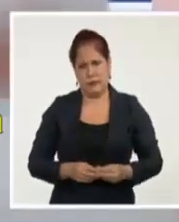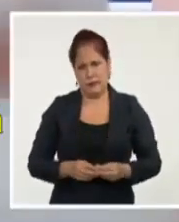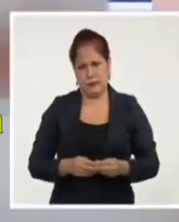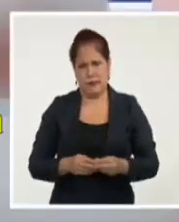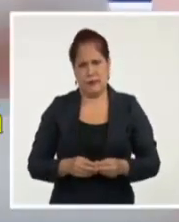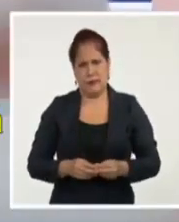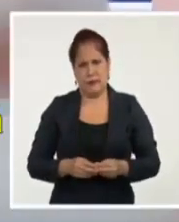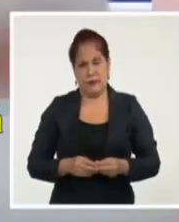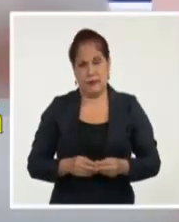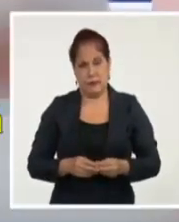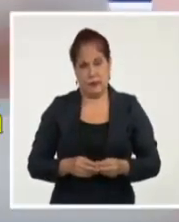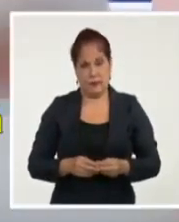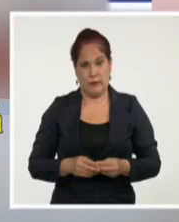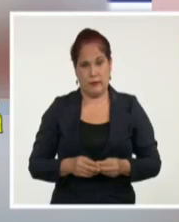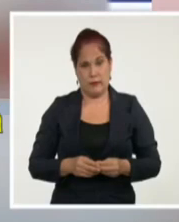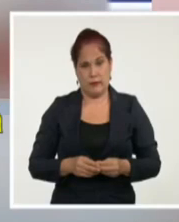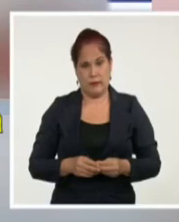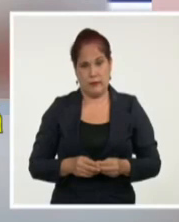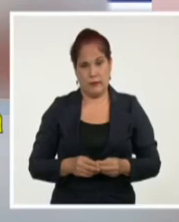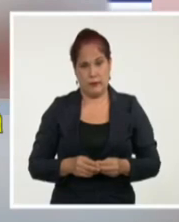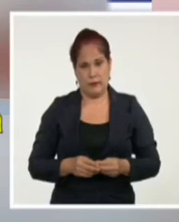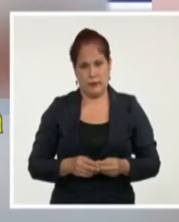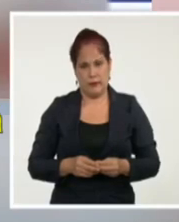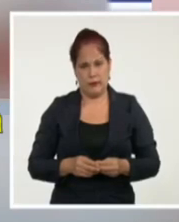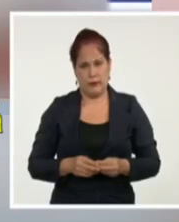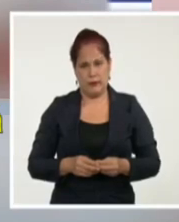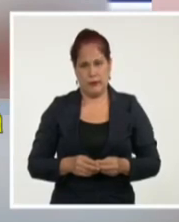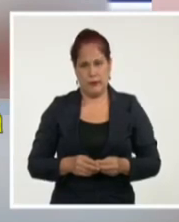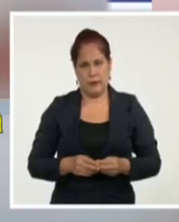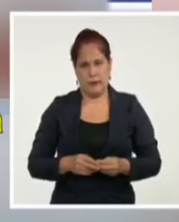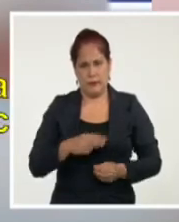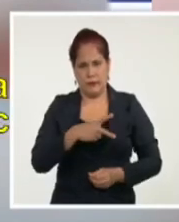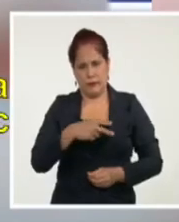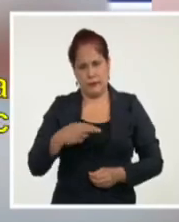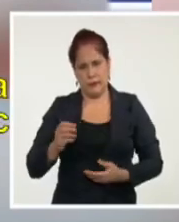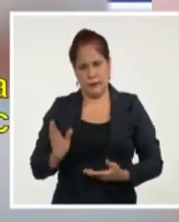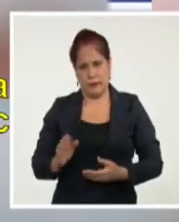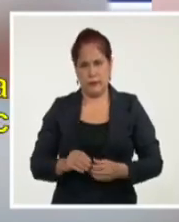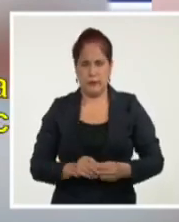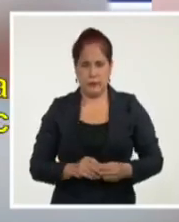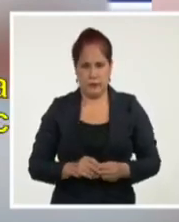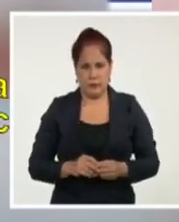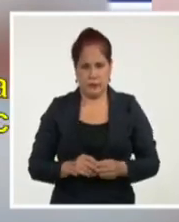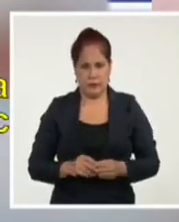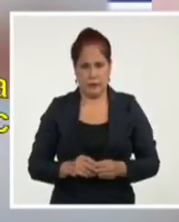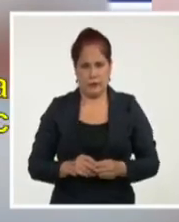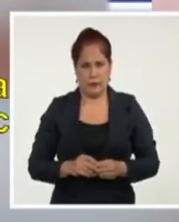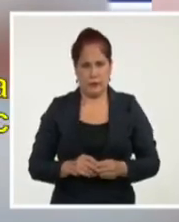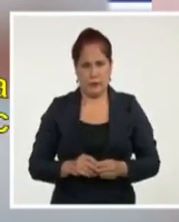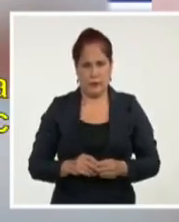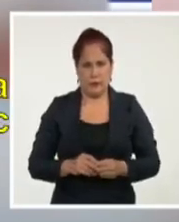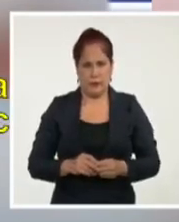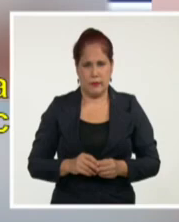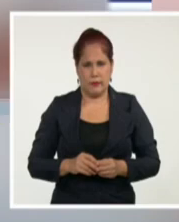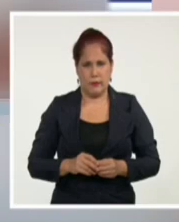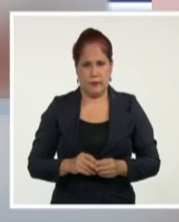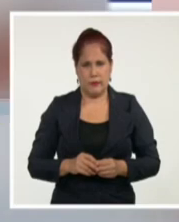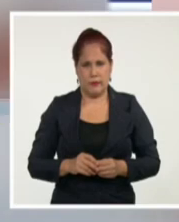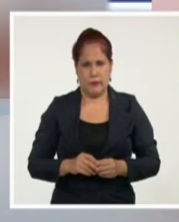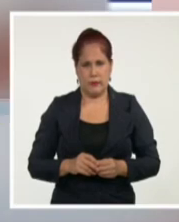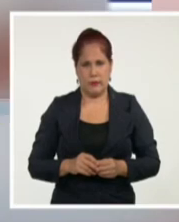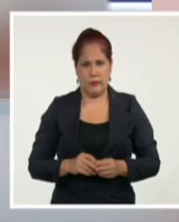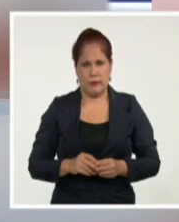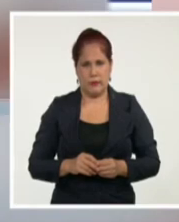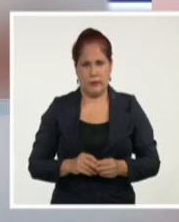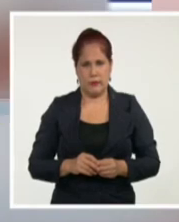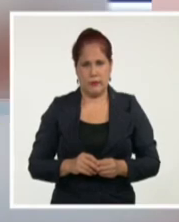about options that it's exercised in the past, like what it exercised with Panama, where it deposed Panama of Manuel Noriega, and